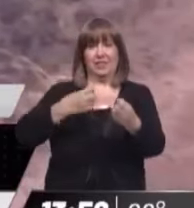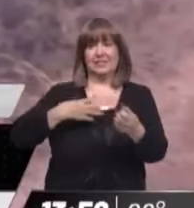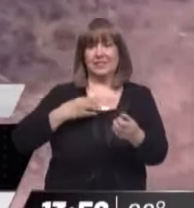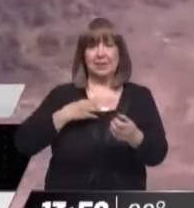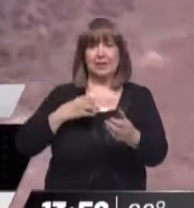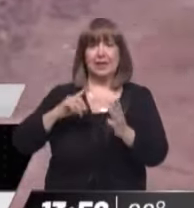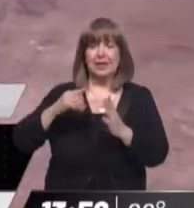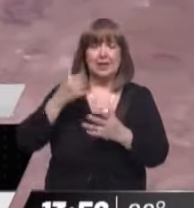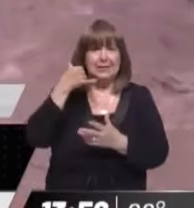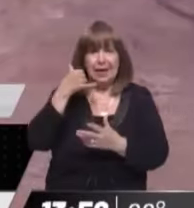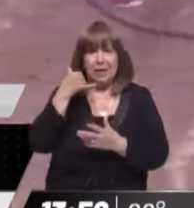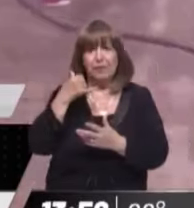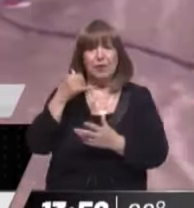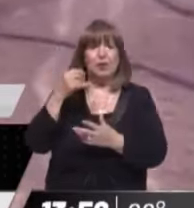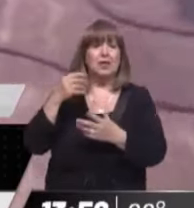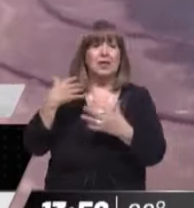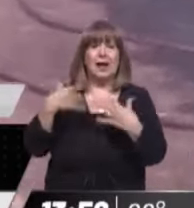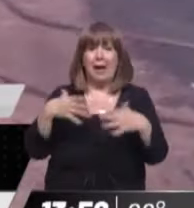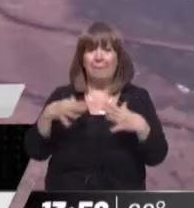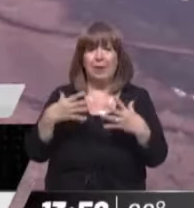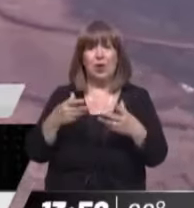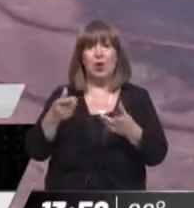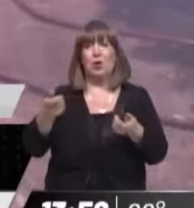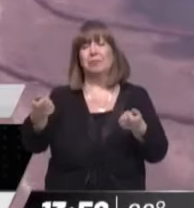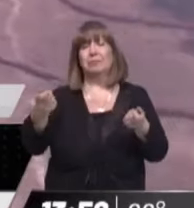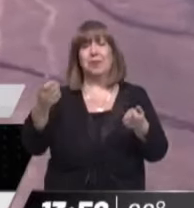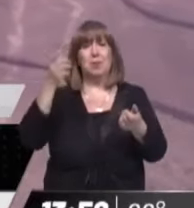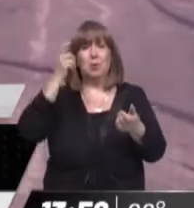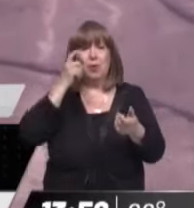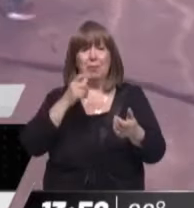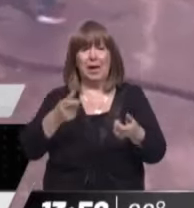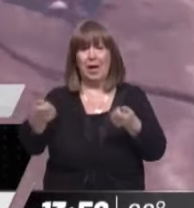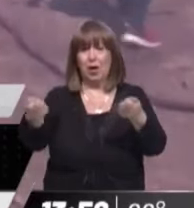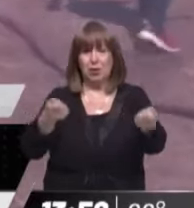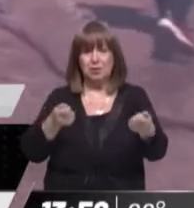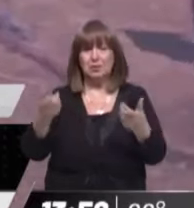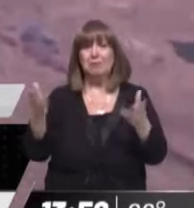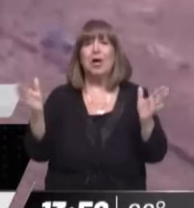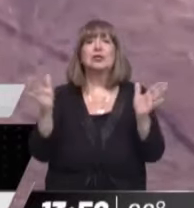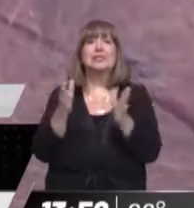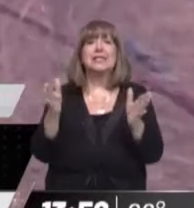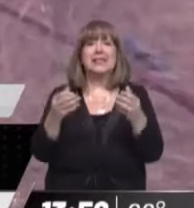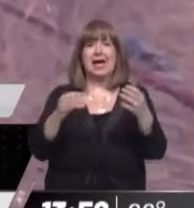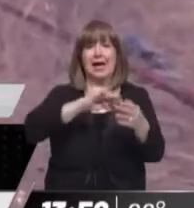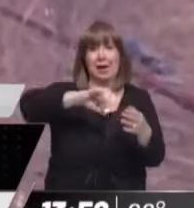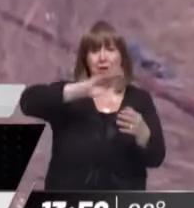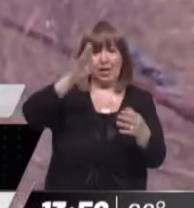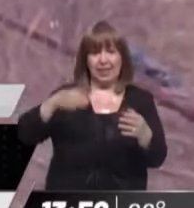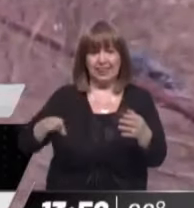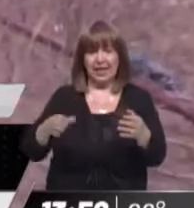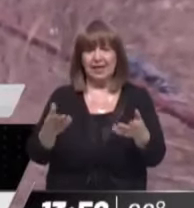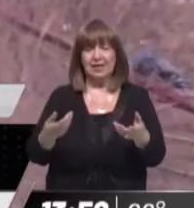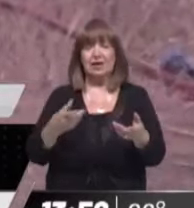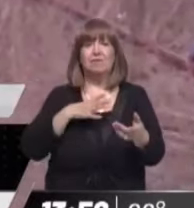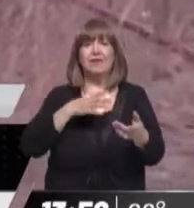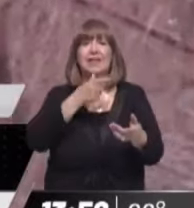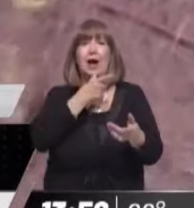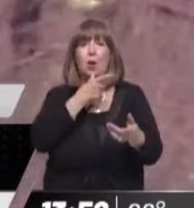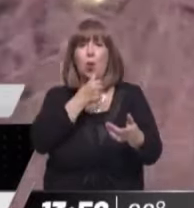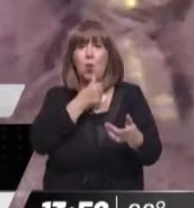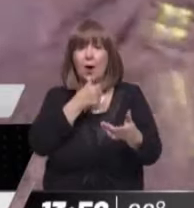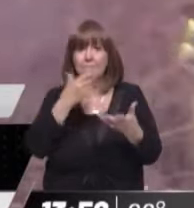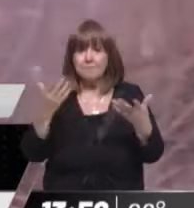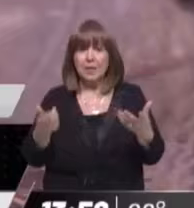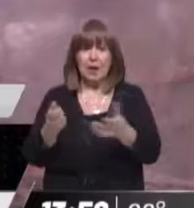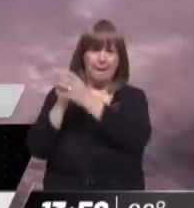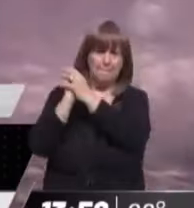fue impresionante. En cuestión de minutos cruzó el fuego desde donde les mostré en la primera salida hasta esta parte